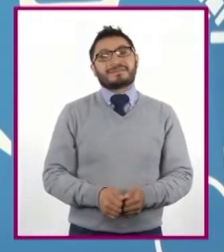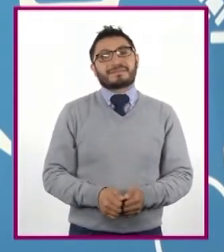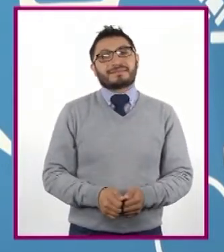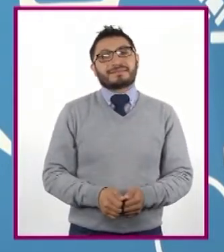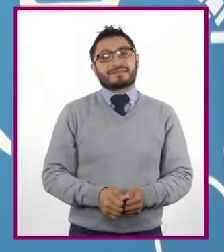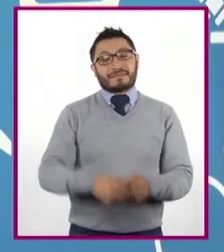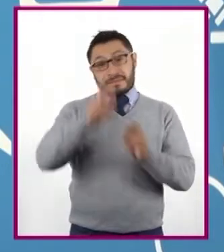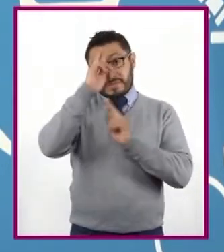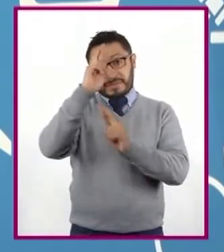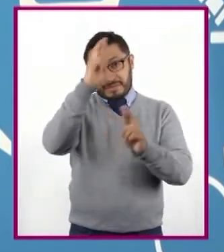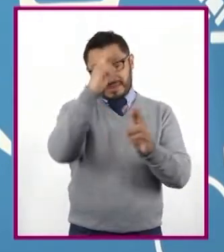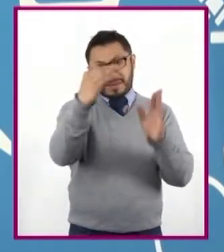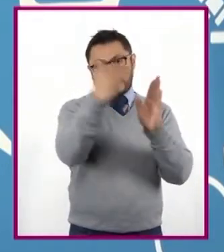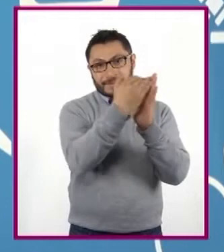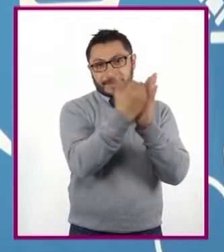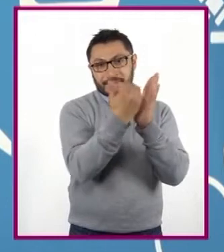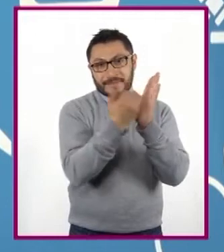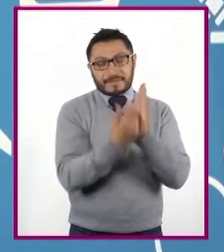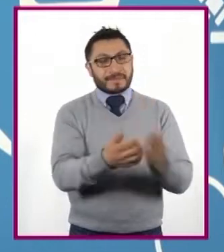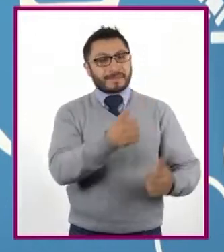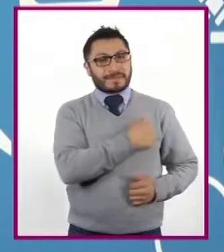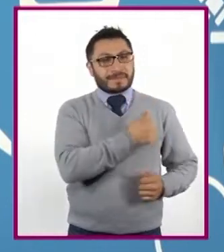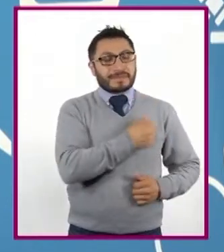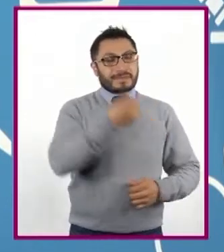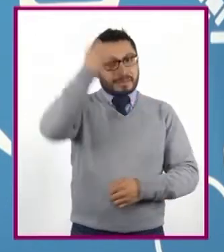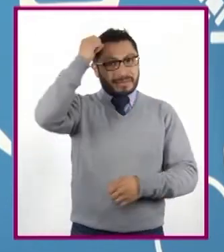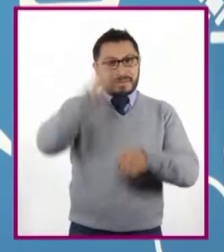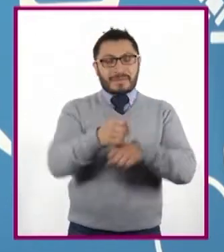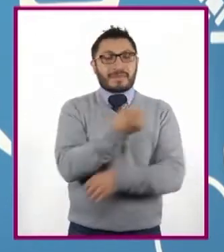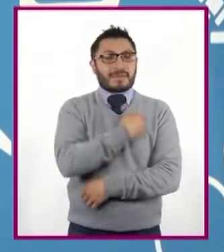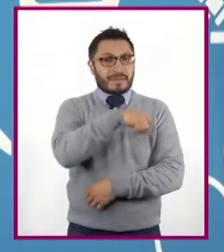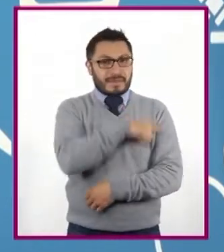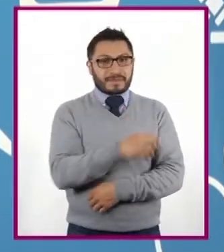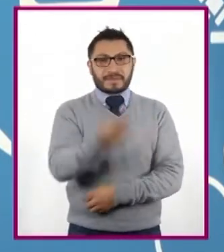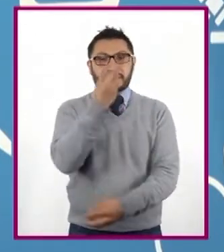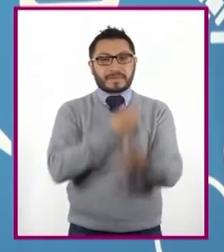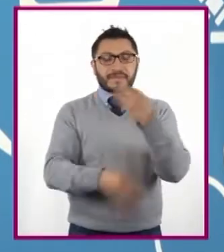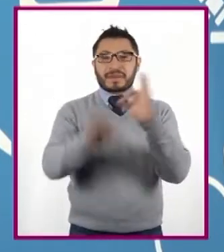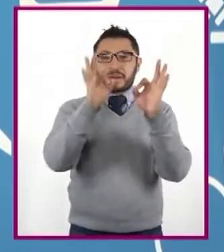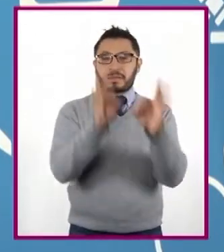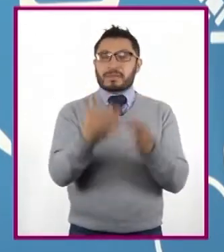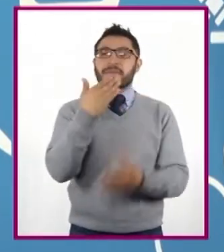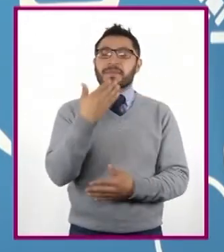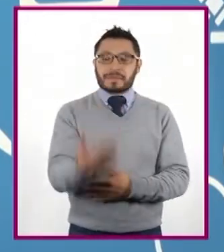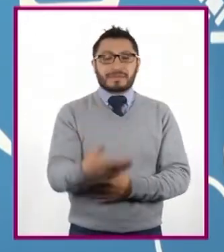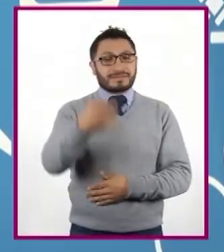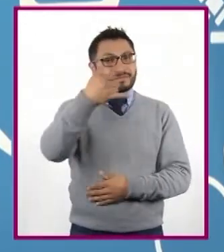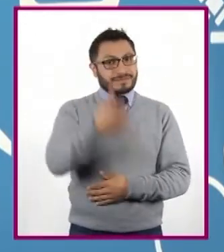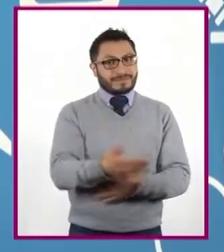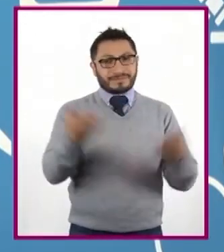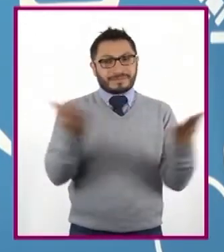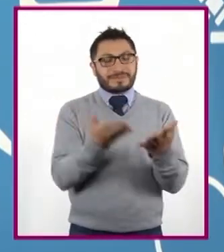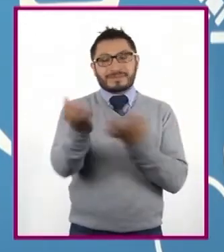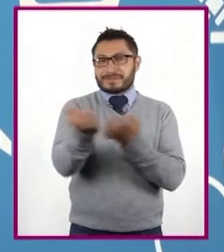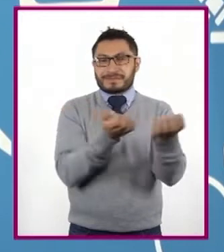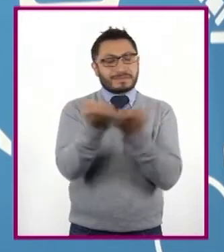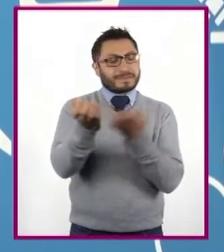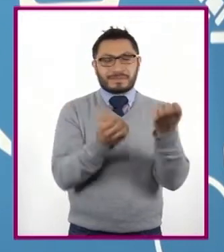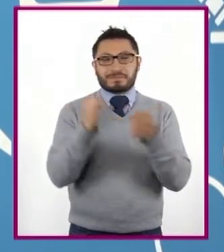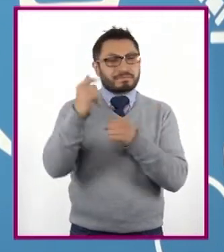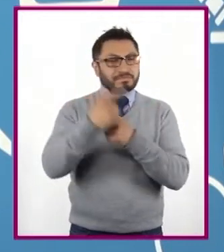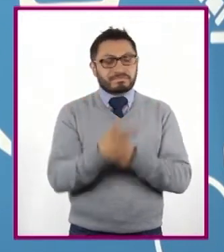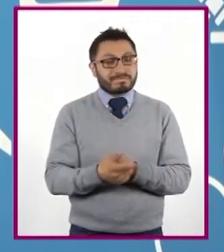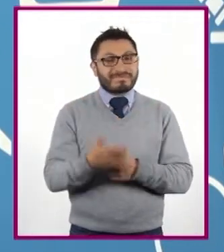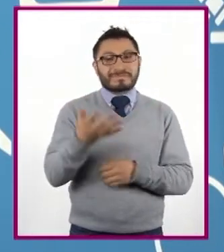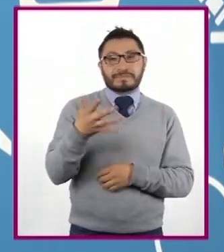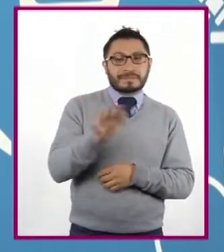la letra las indicaciones de la autoridad sanitaria, que coman saludablemente y realicen alguna actividad física por